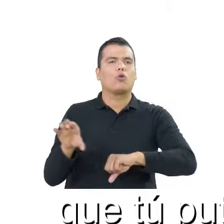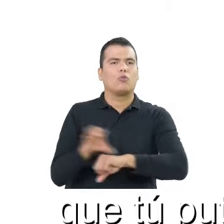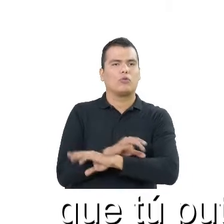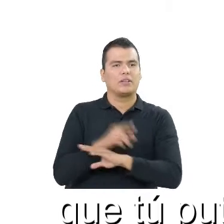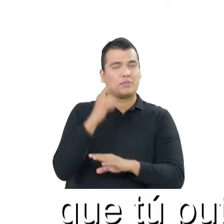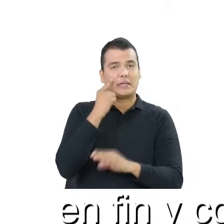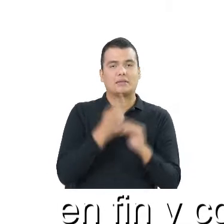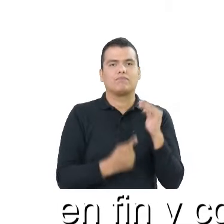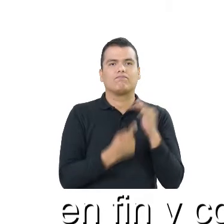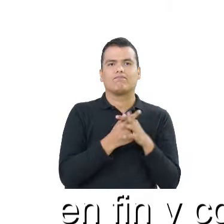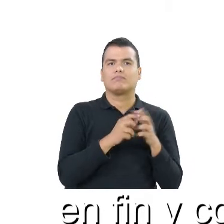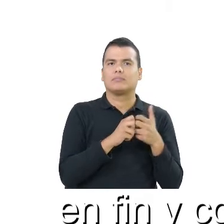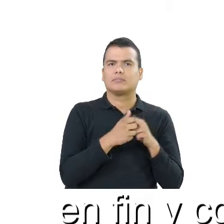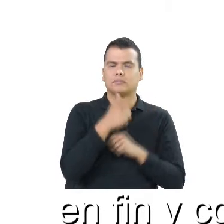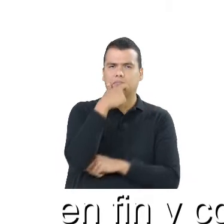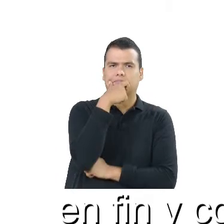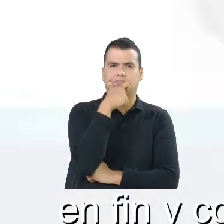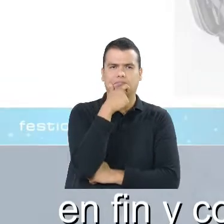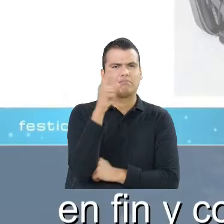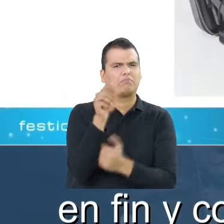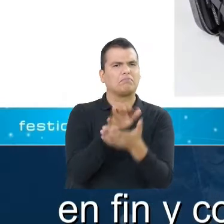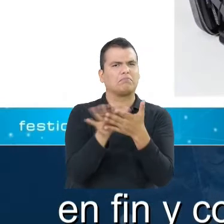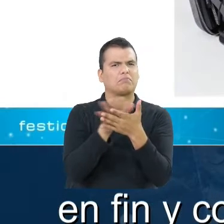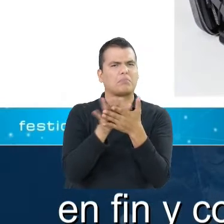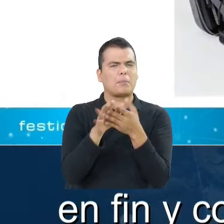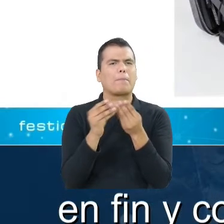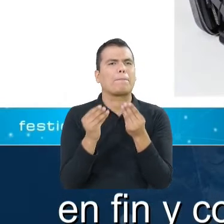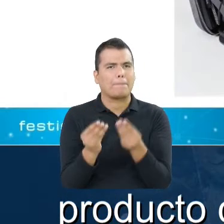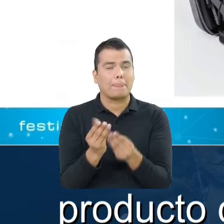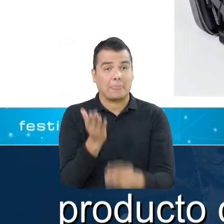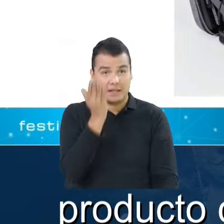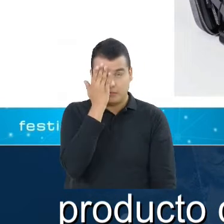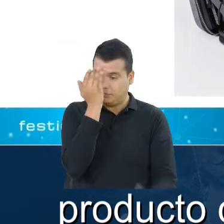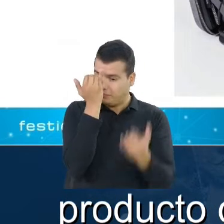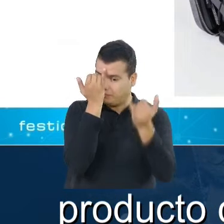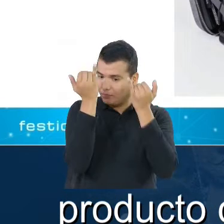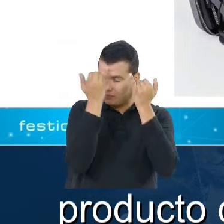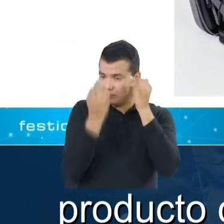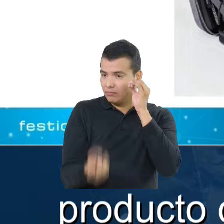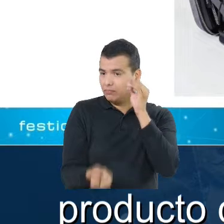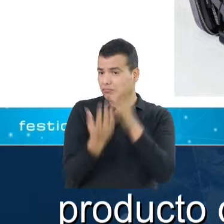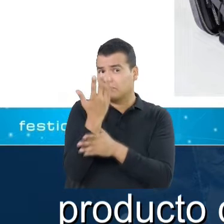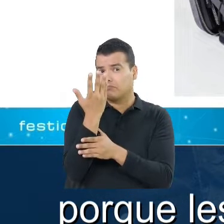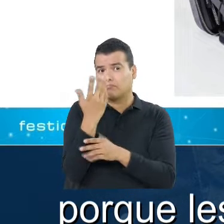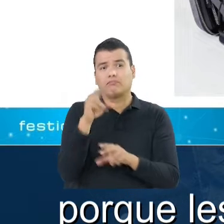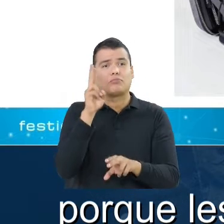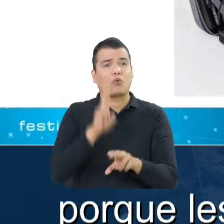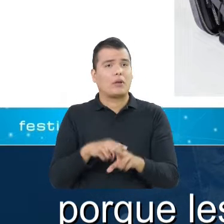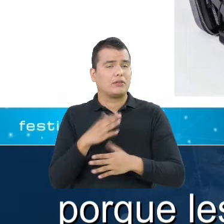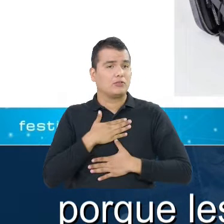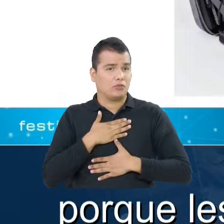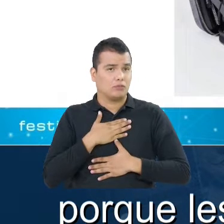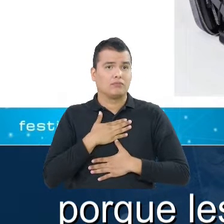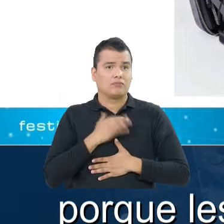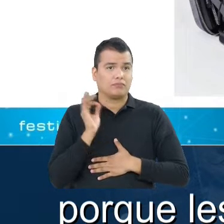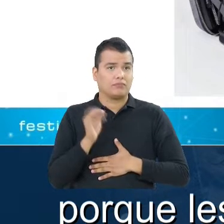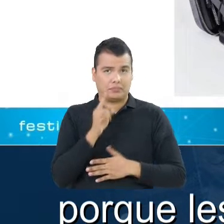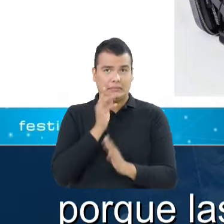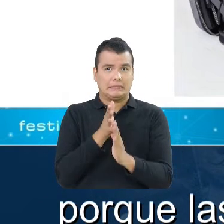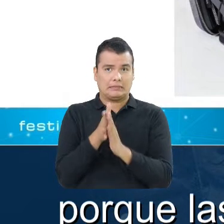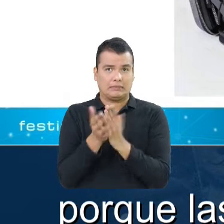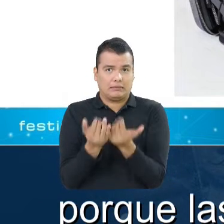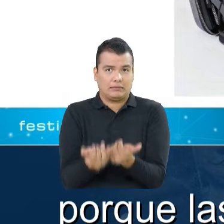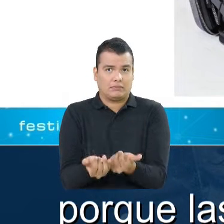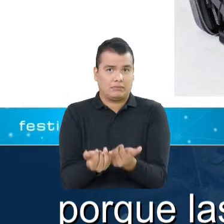problema. Entonces, ¿por qué les estoy contando esta historia? Porque las ideas surgen del día a día. En mi caso, y esta historia que les acabo de